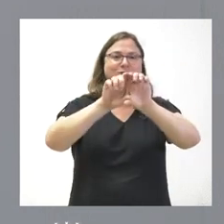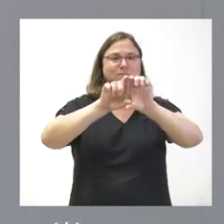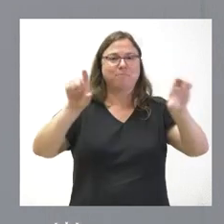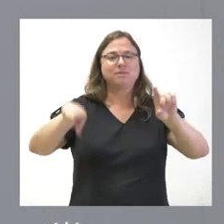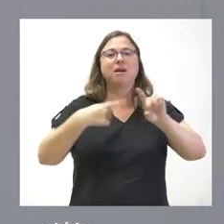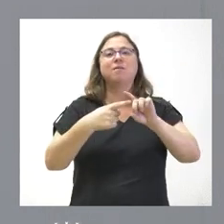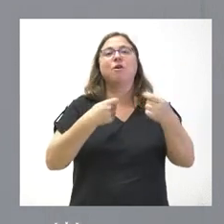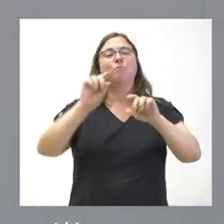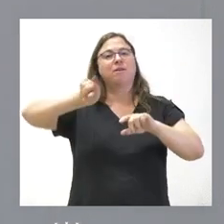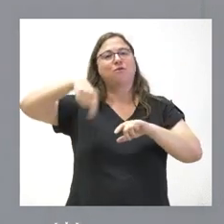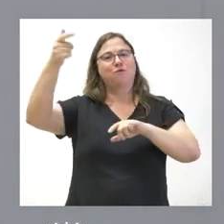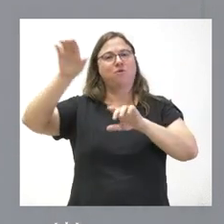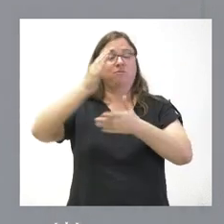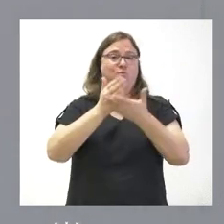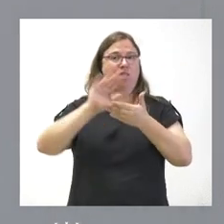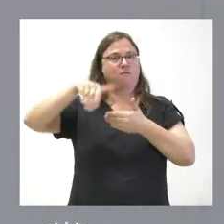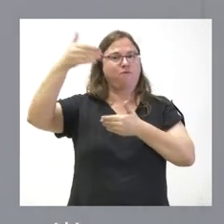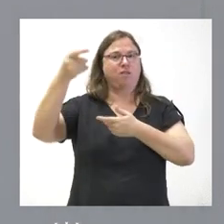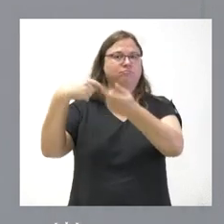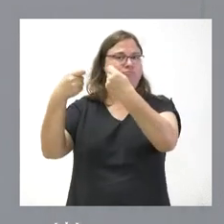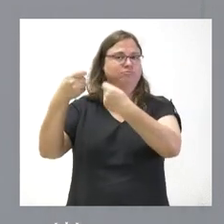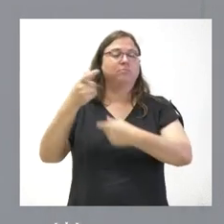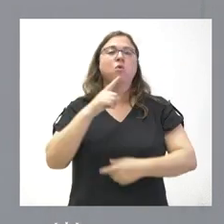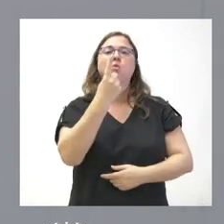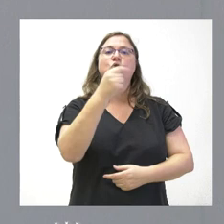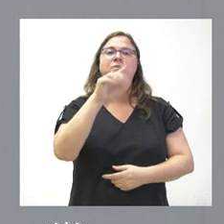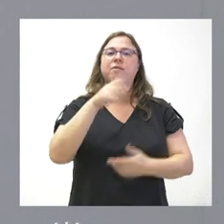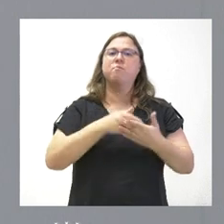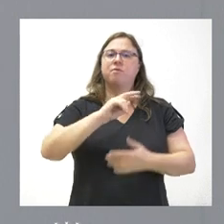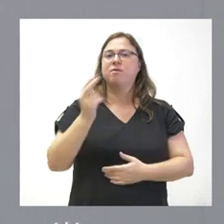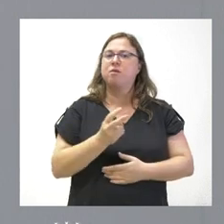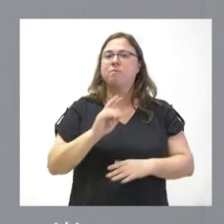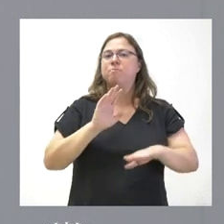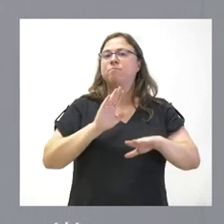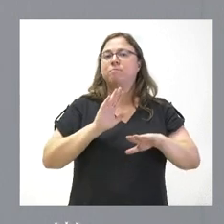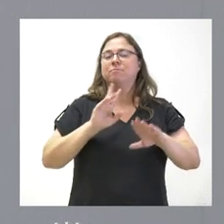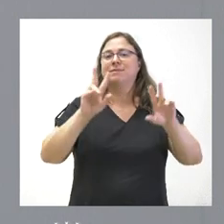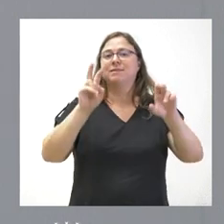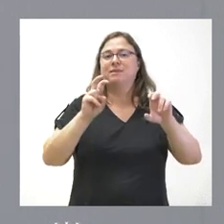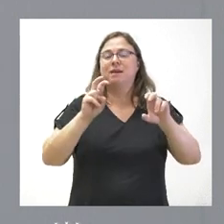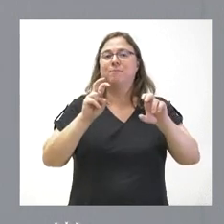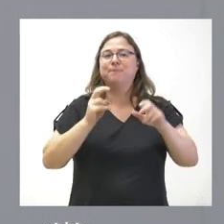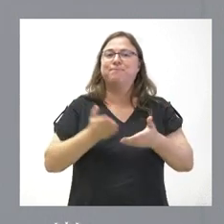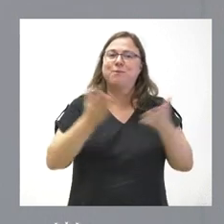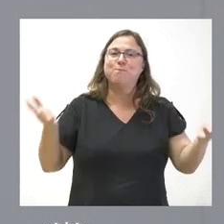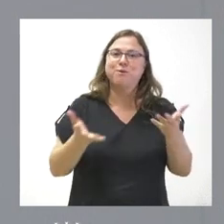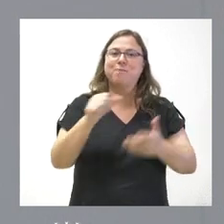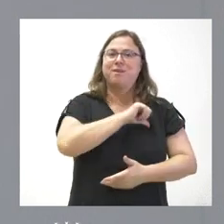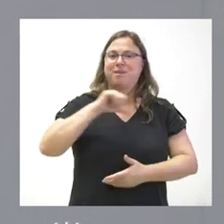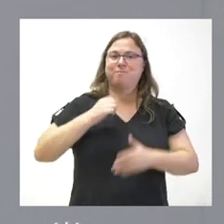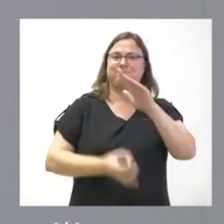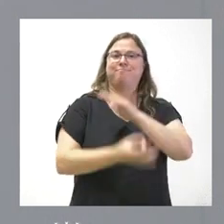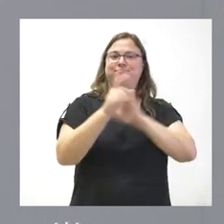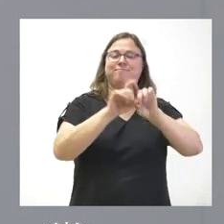comercio exterior de nuestra comunidad Autónoma 1,5 millones de euros para promover el autoempleo en las zonas de transición